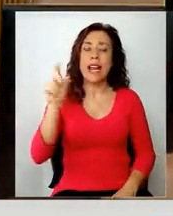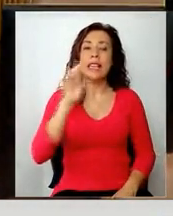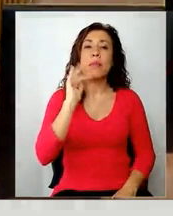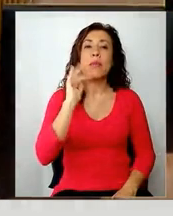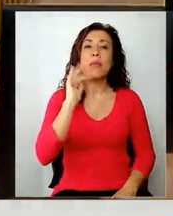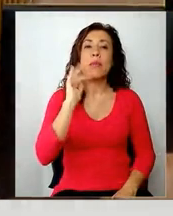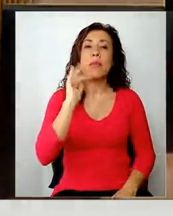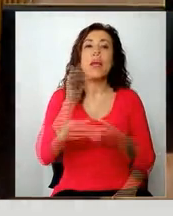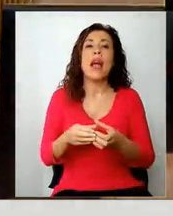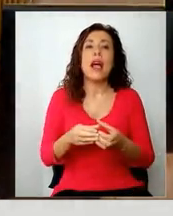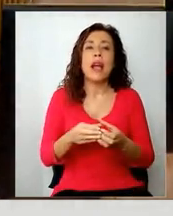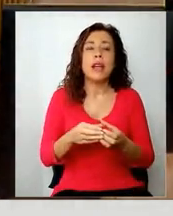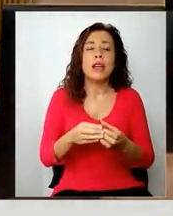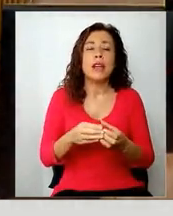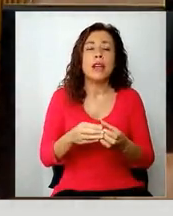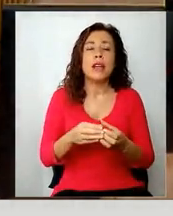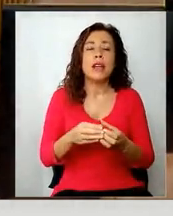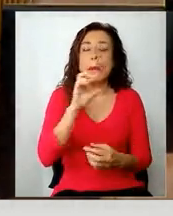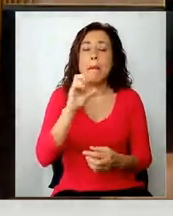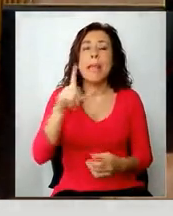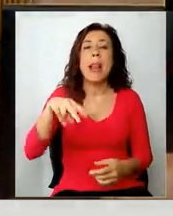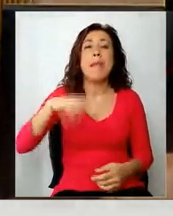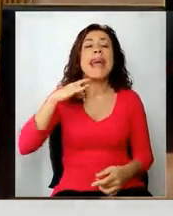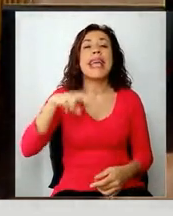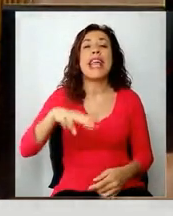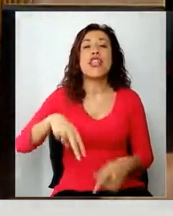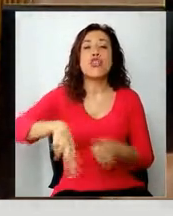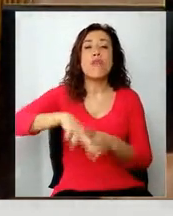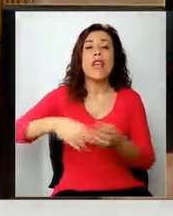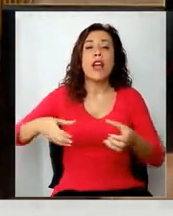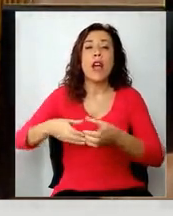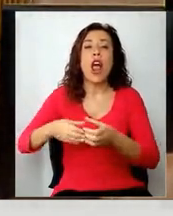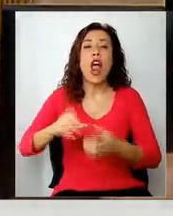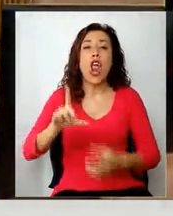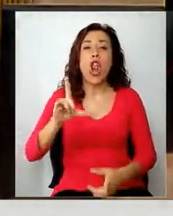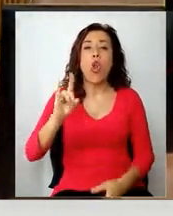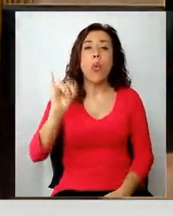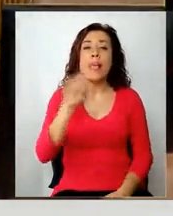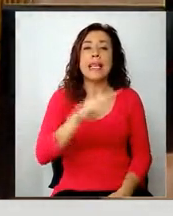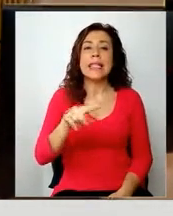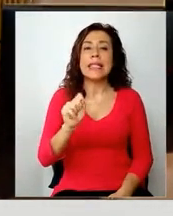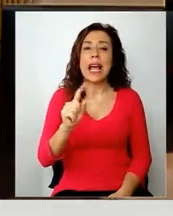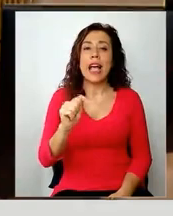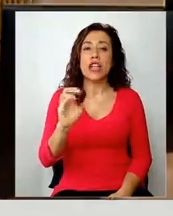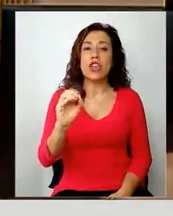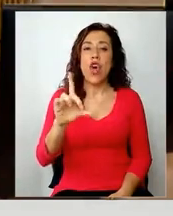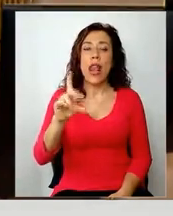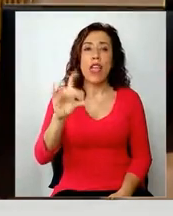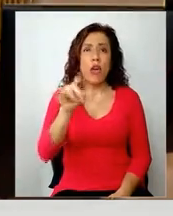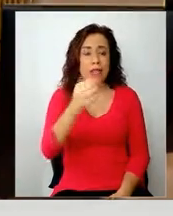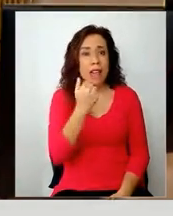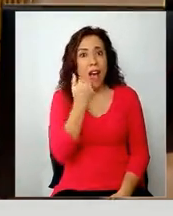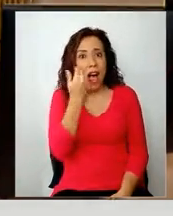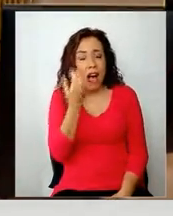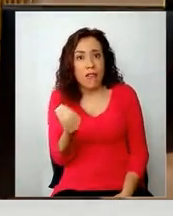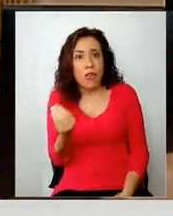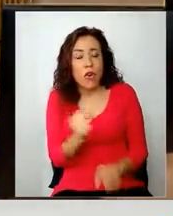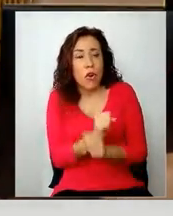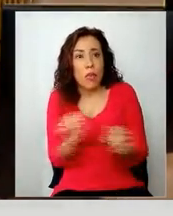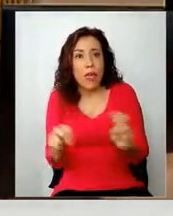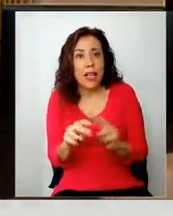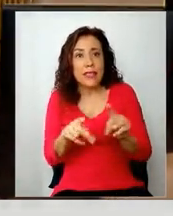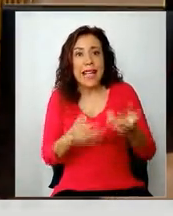kenche pilmayén y en ñuble por el comando Luis atoledo esto es impresentable ya que se cometan estos ataques